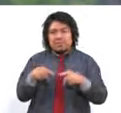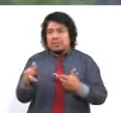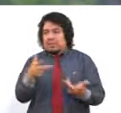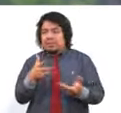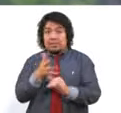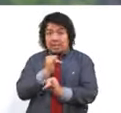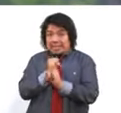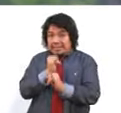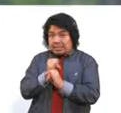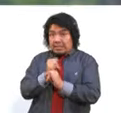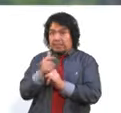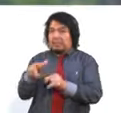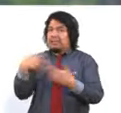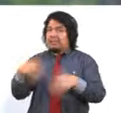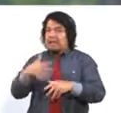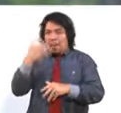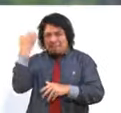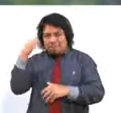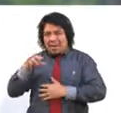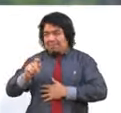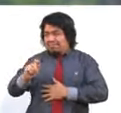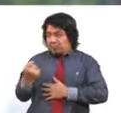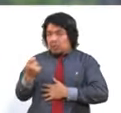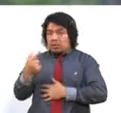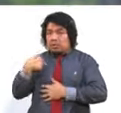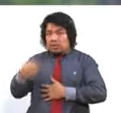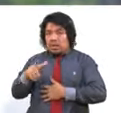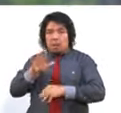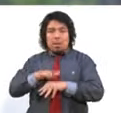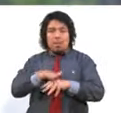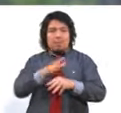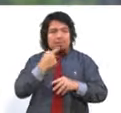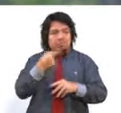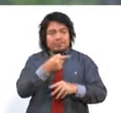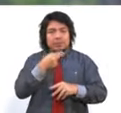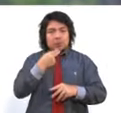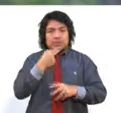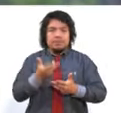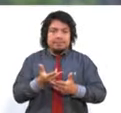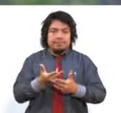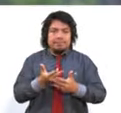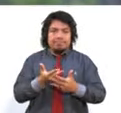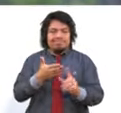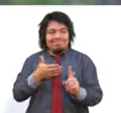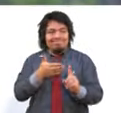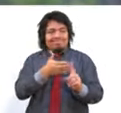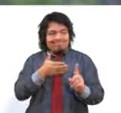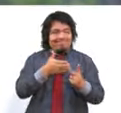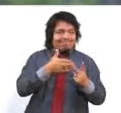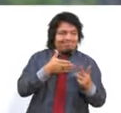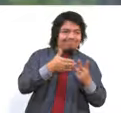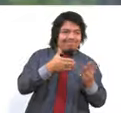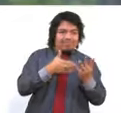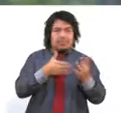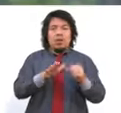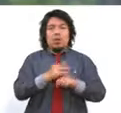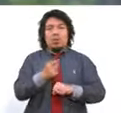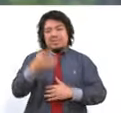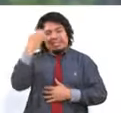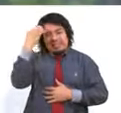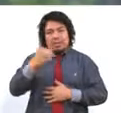incrementó de manera importante el uso de las tecnologías de información y comunicación, impactando en el aumento de